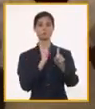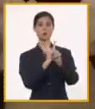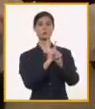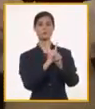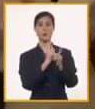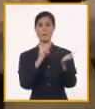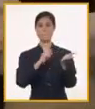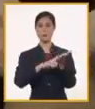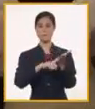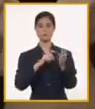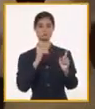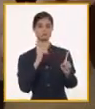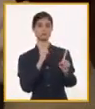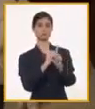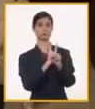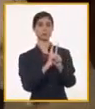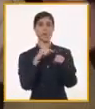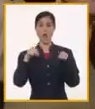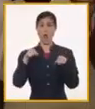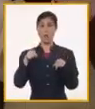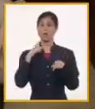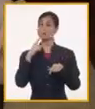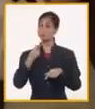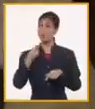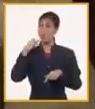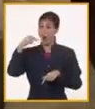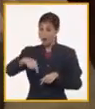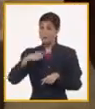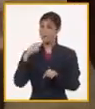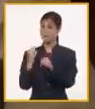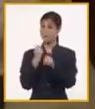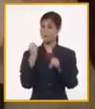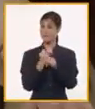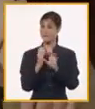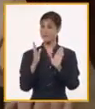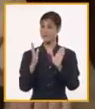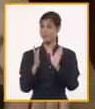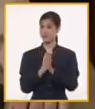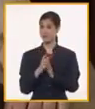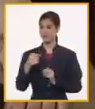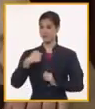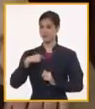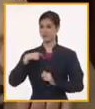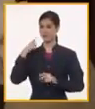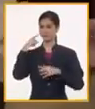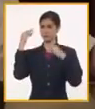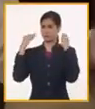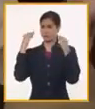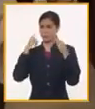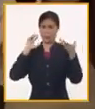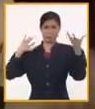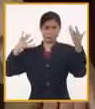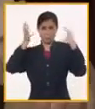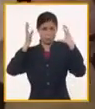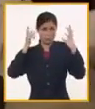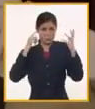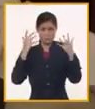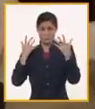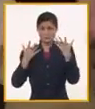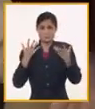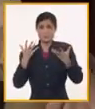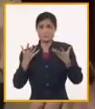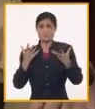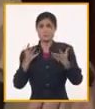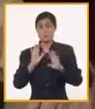Yo estoy aquí por este hombre que está aquí. Figúrate, oye el rollo que tenía yo en la cabeza. Entonces,